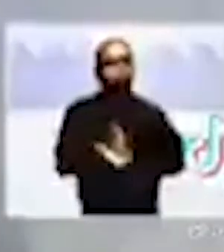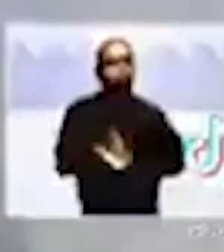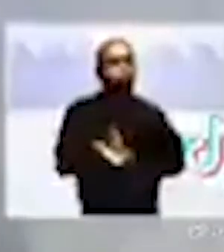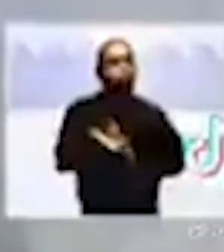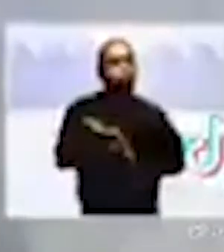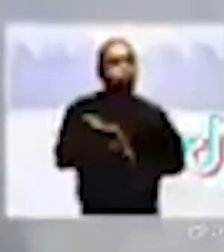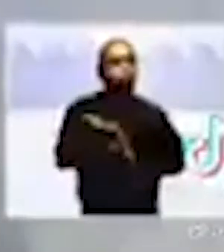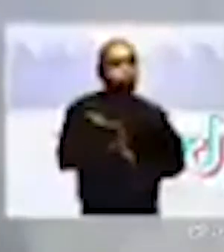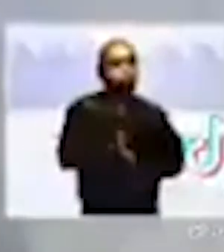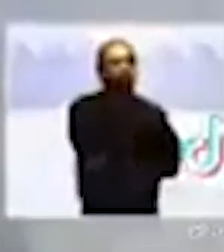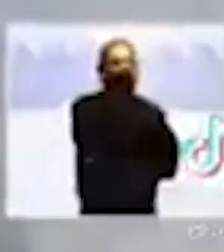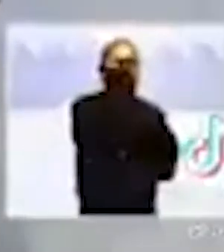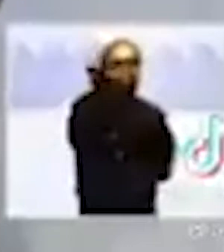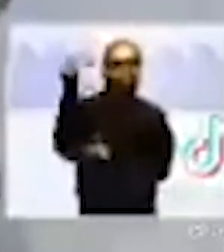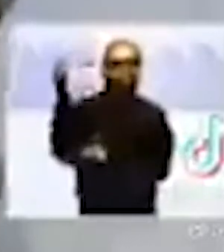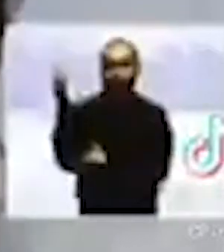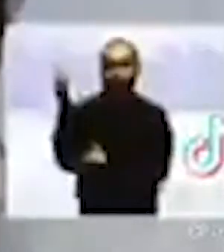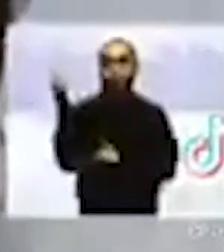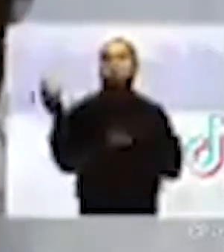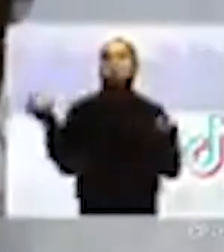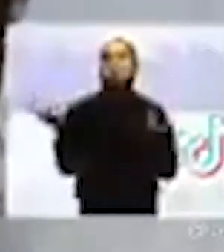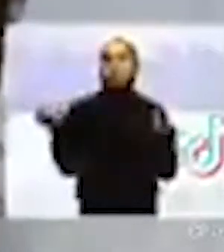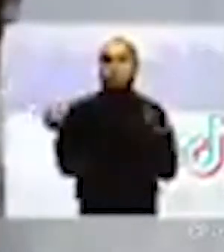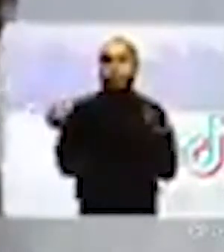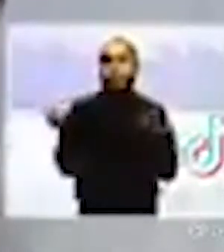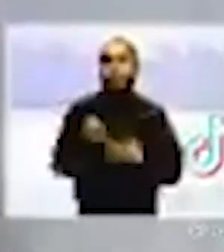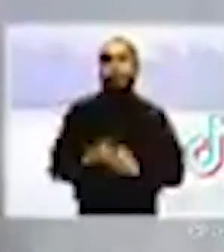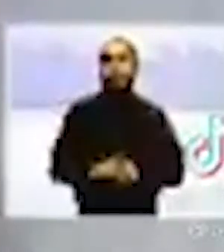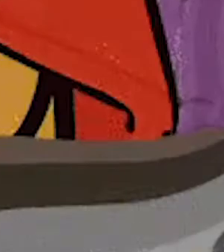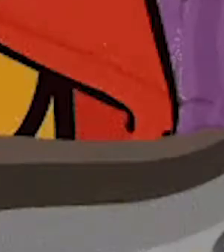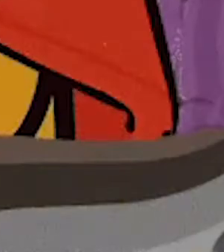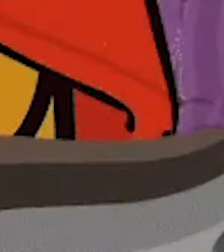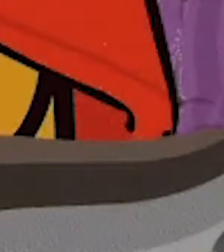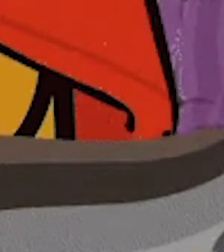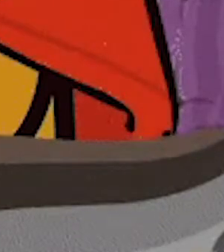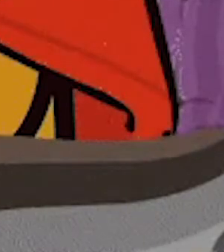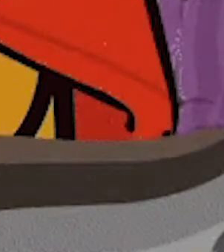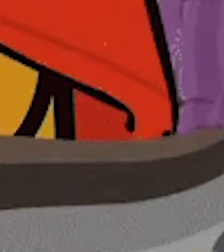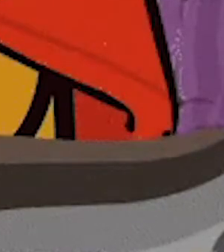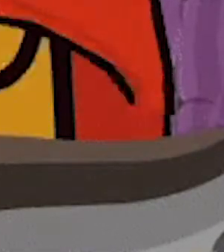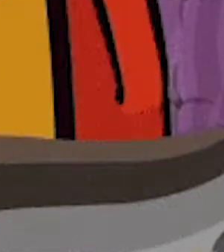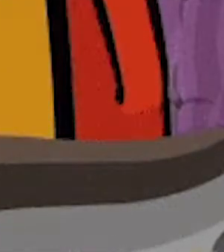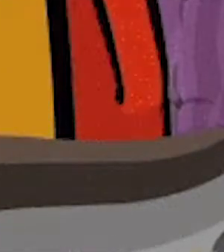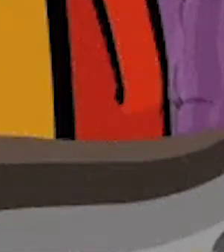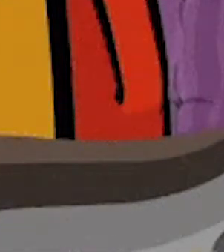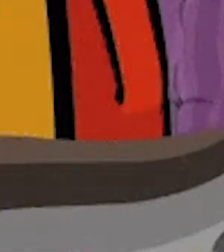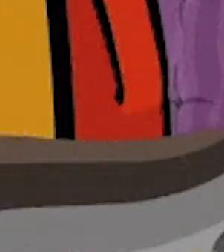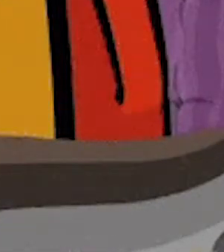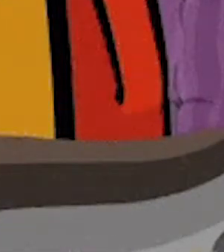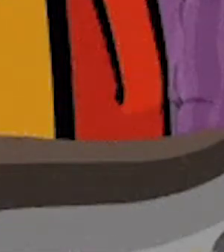ambiente, cuidaremos de los medios ambientes.